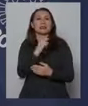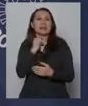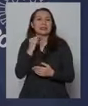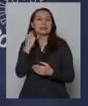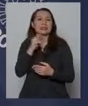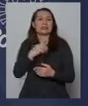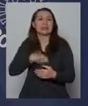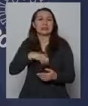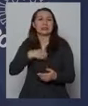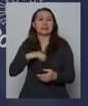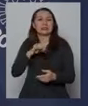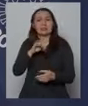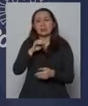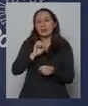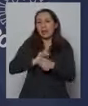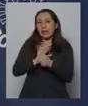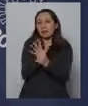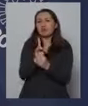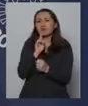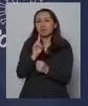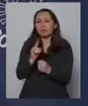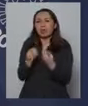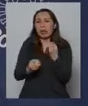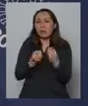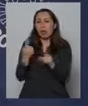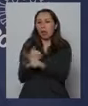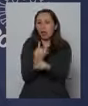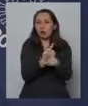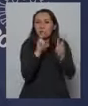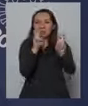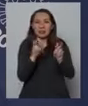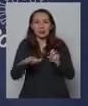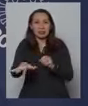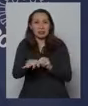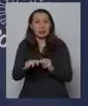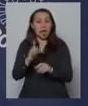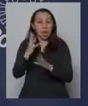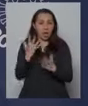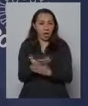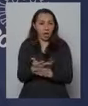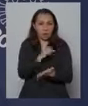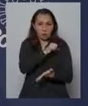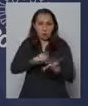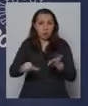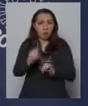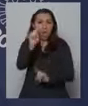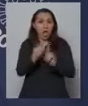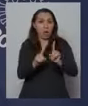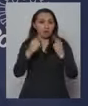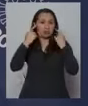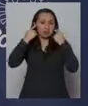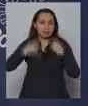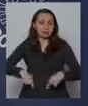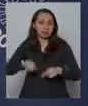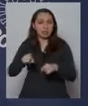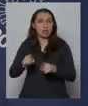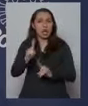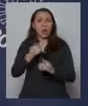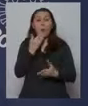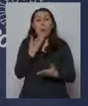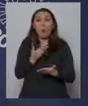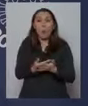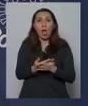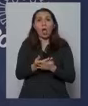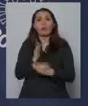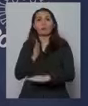el COVID-19. ¿Qué se va a hacer más allá de estas conversaciones? ¿Van a haber sanciones mayores para aquellos que incumplan entonces al momento